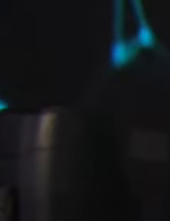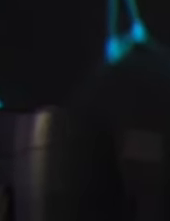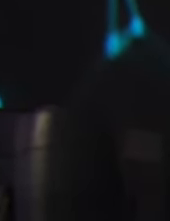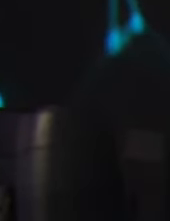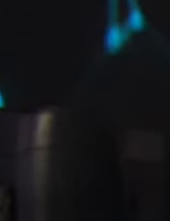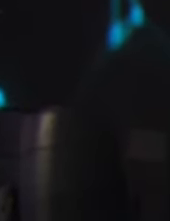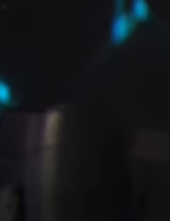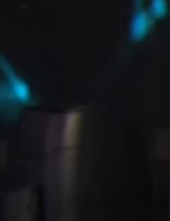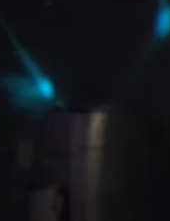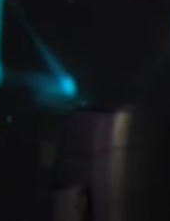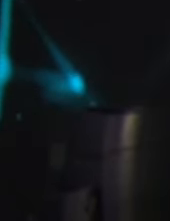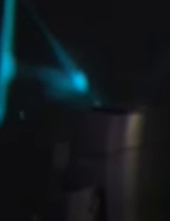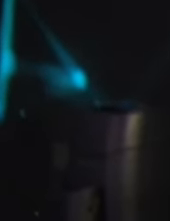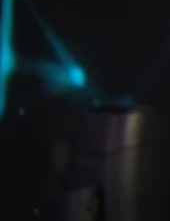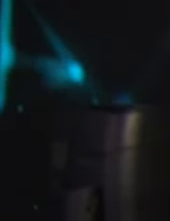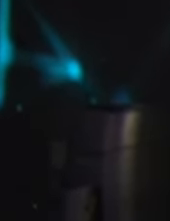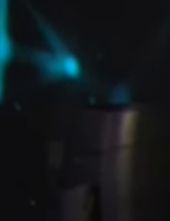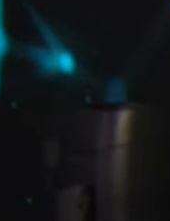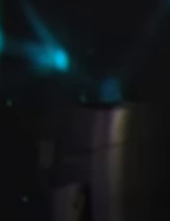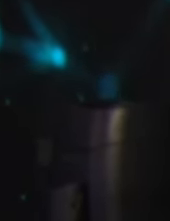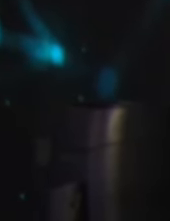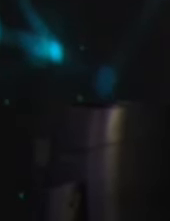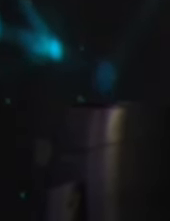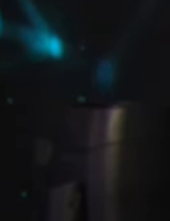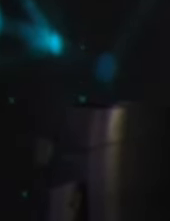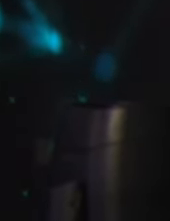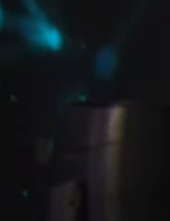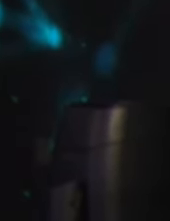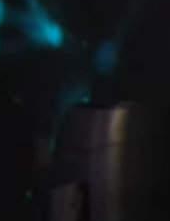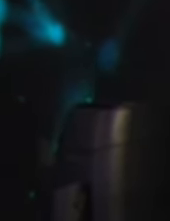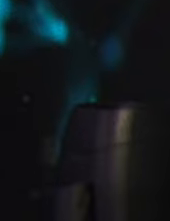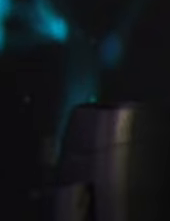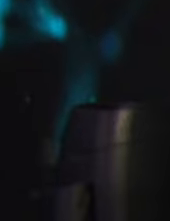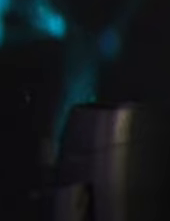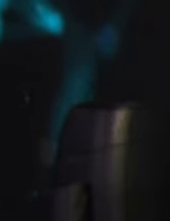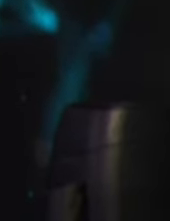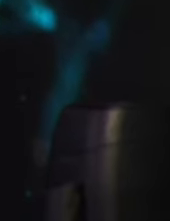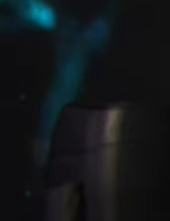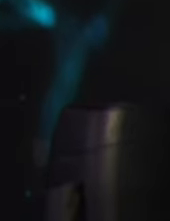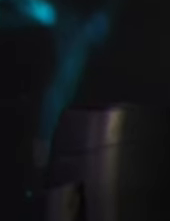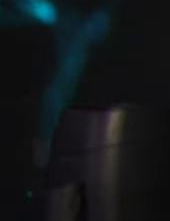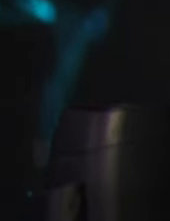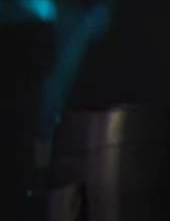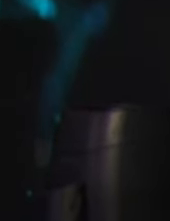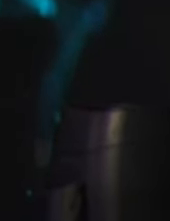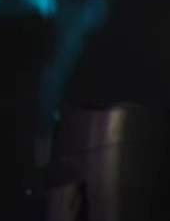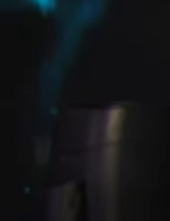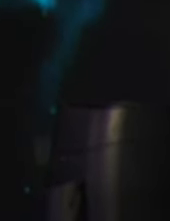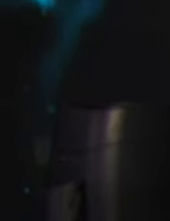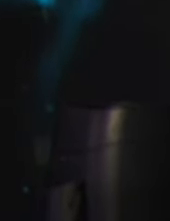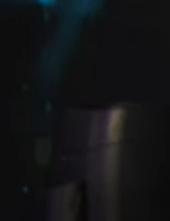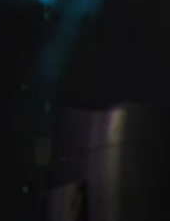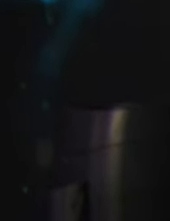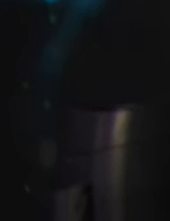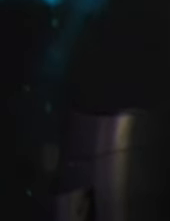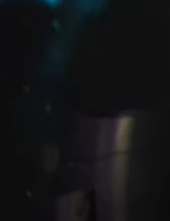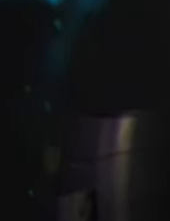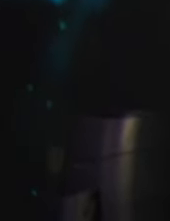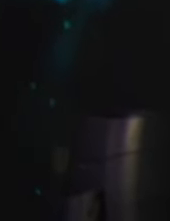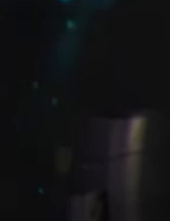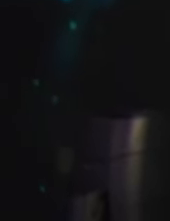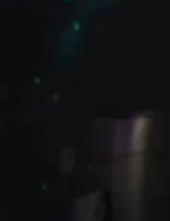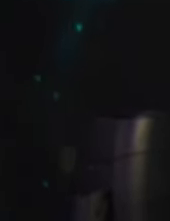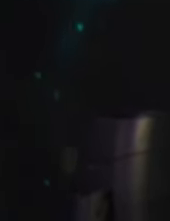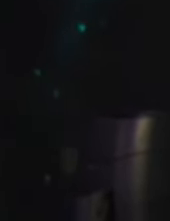tecnología en la sociedad en general para hablar en simple Ah cuando hablamos de Cage que viene a continuación algunos han dicho que es como